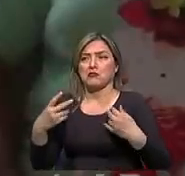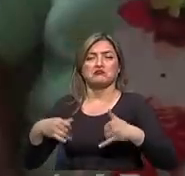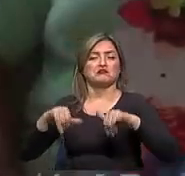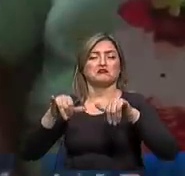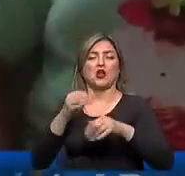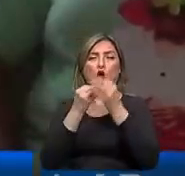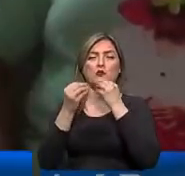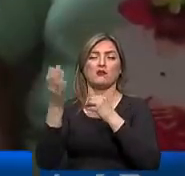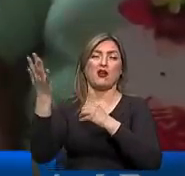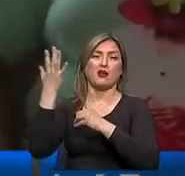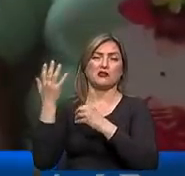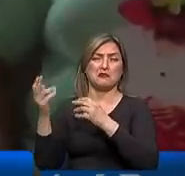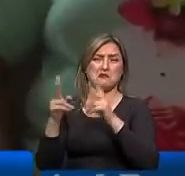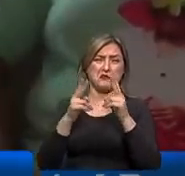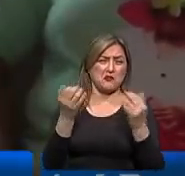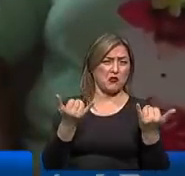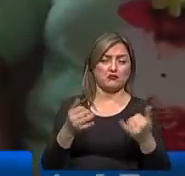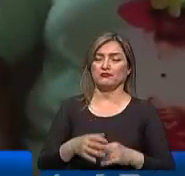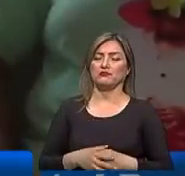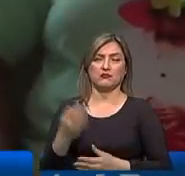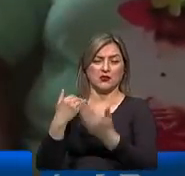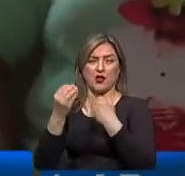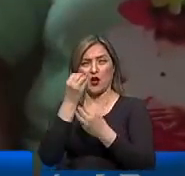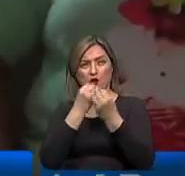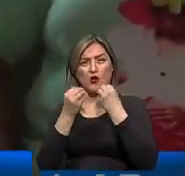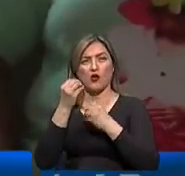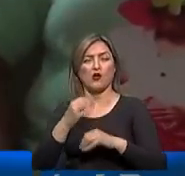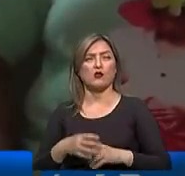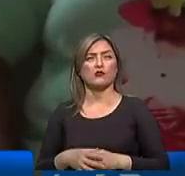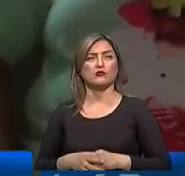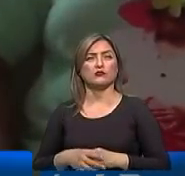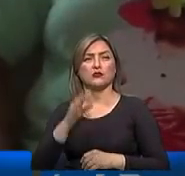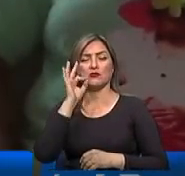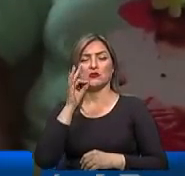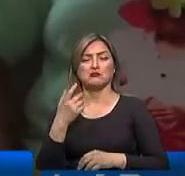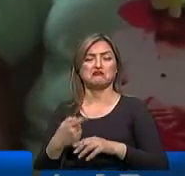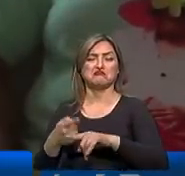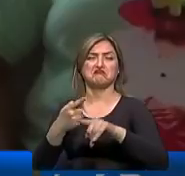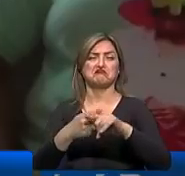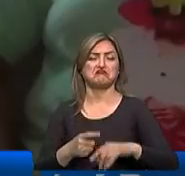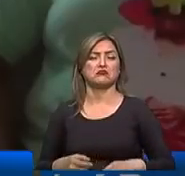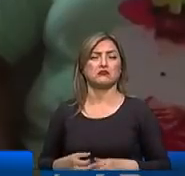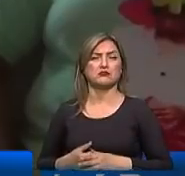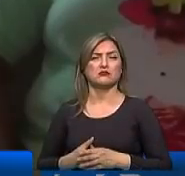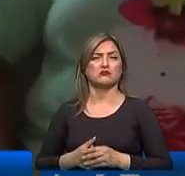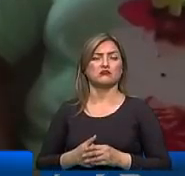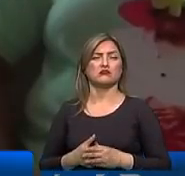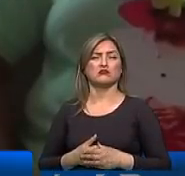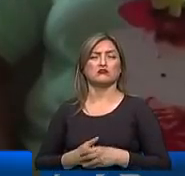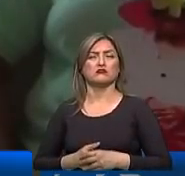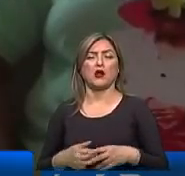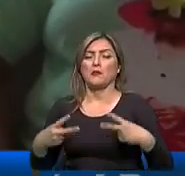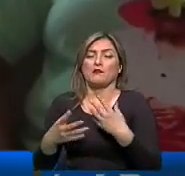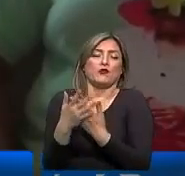de antes no era como la de hoy. Antes comíamos bastante con más fruta, todo eso que era más fácil